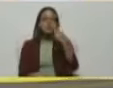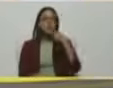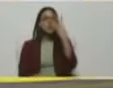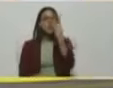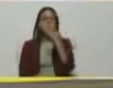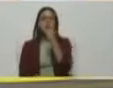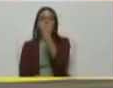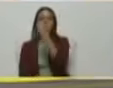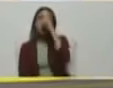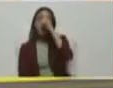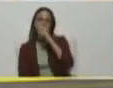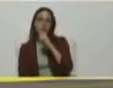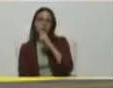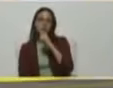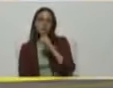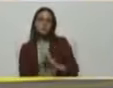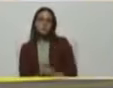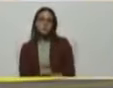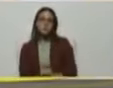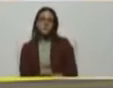241 años.